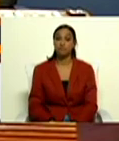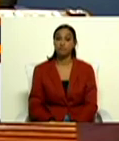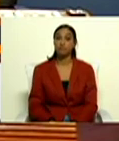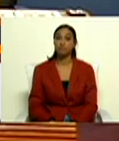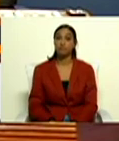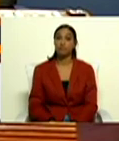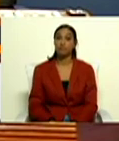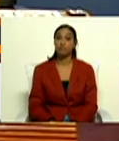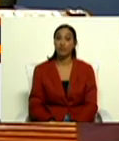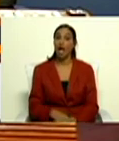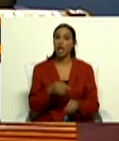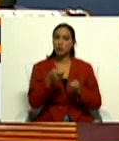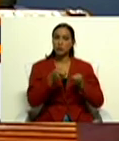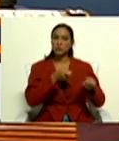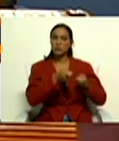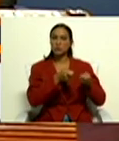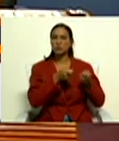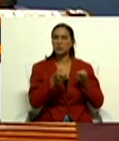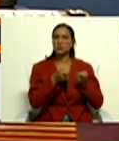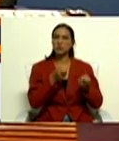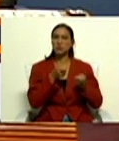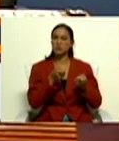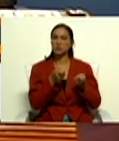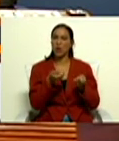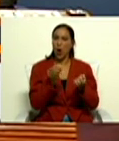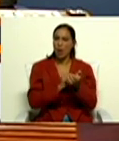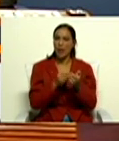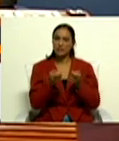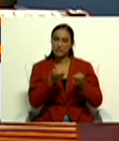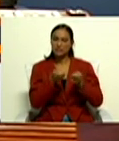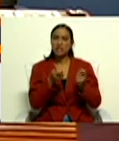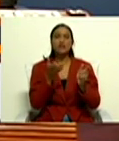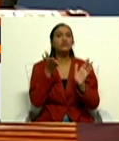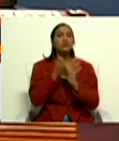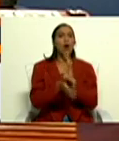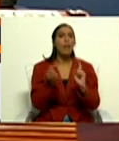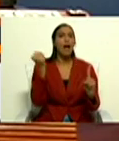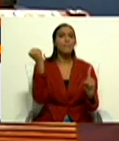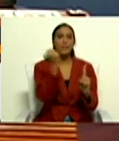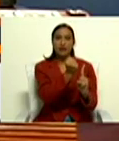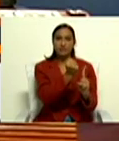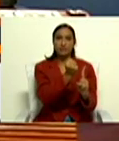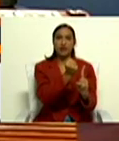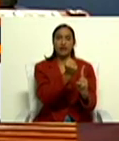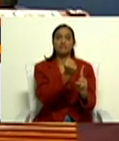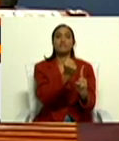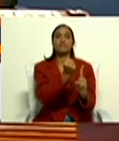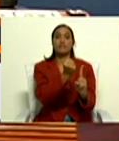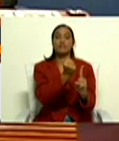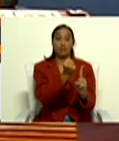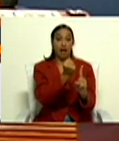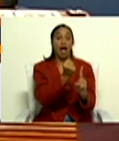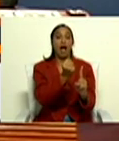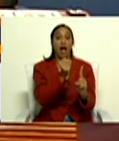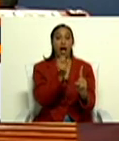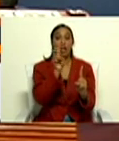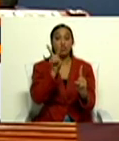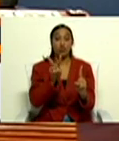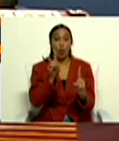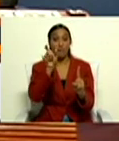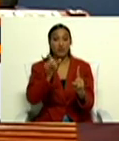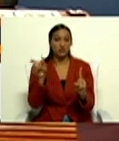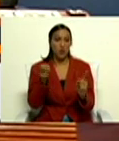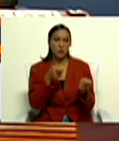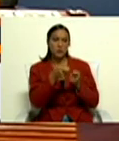incitando al asesinato, al magnicidio, nuevamente, del ciudadano jefe de Estado, presidente de la República, Nicolás